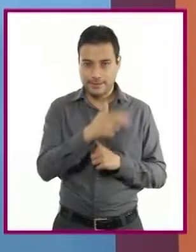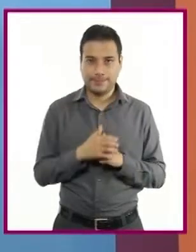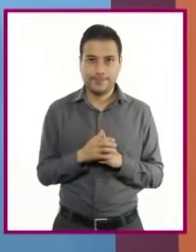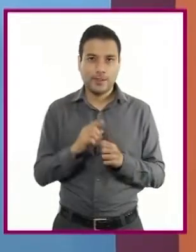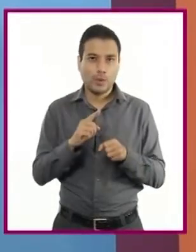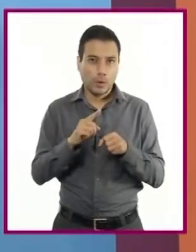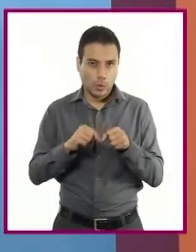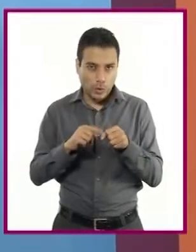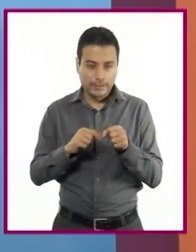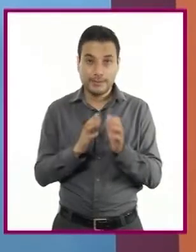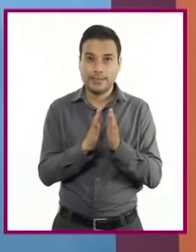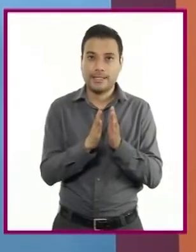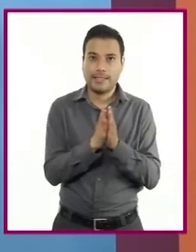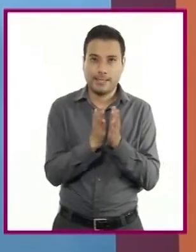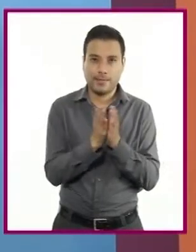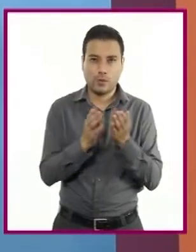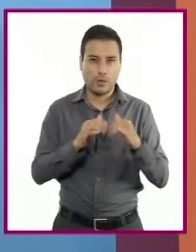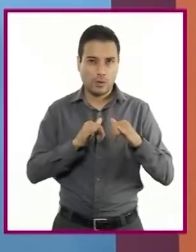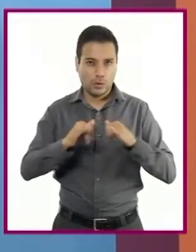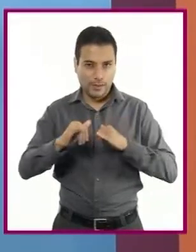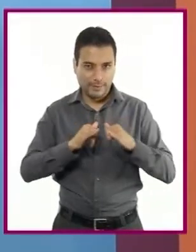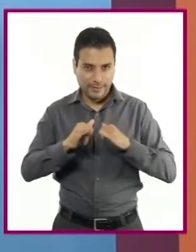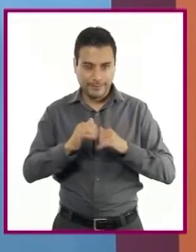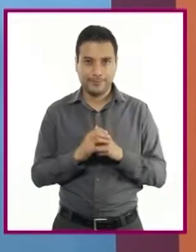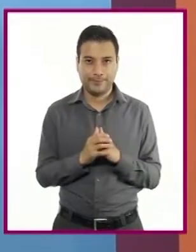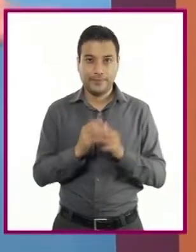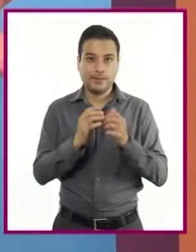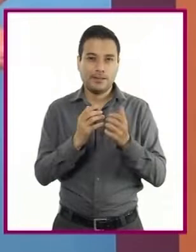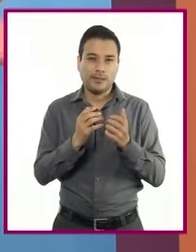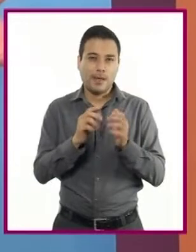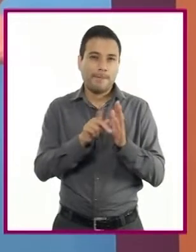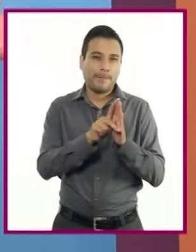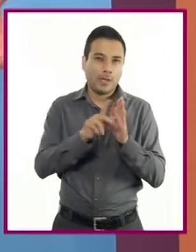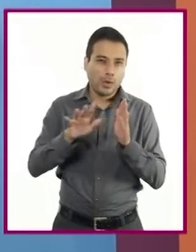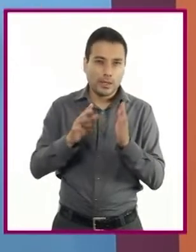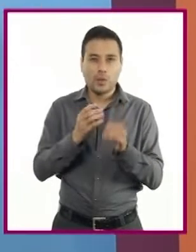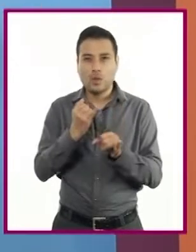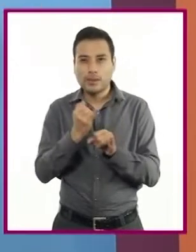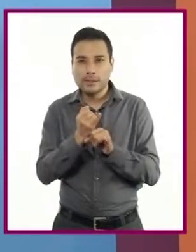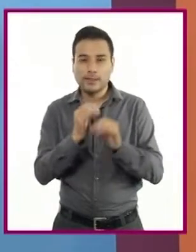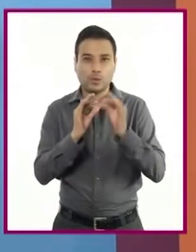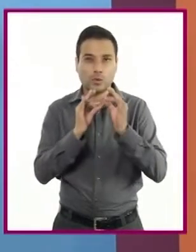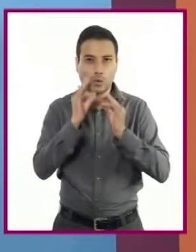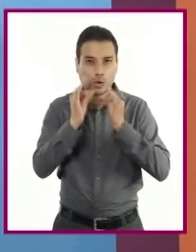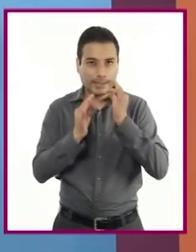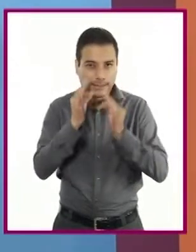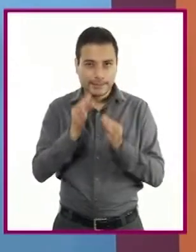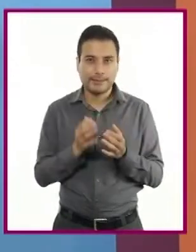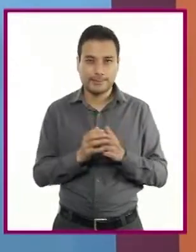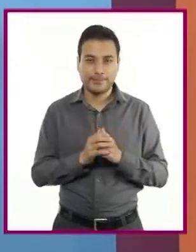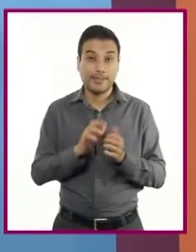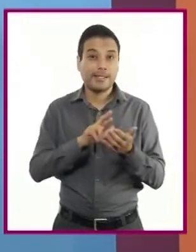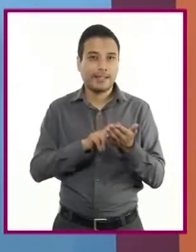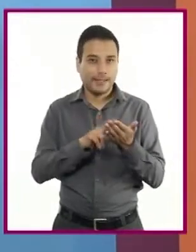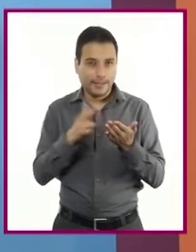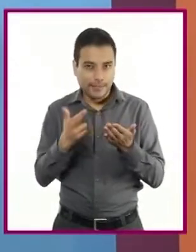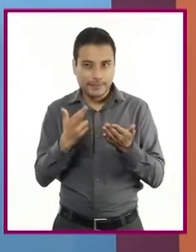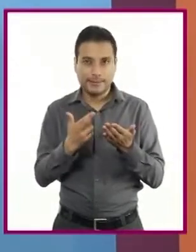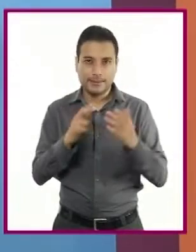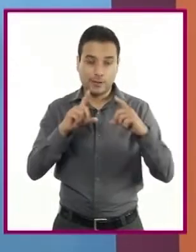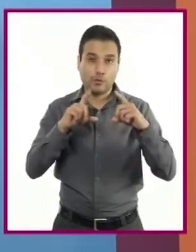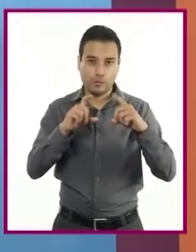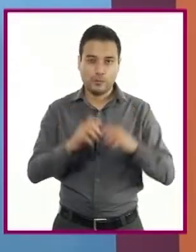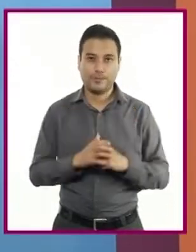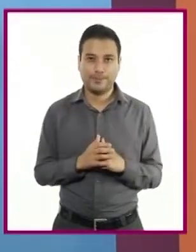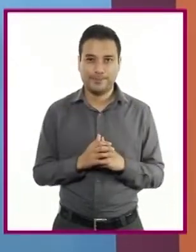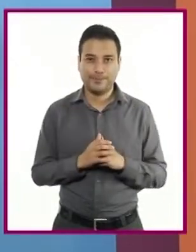colores, libro de texto de geografía y noticias de periódicos o de internet, revistas y fotografías.